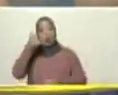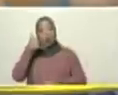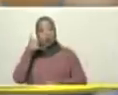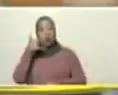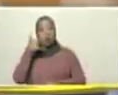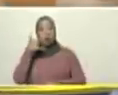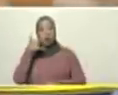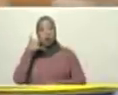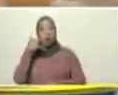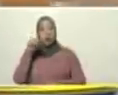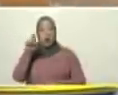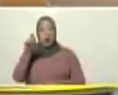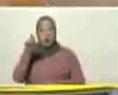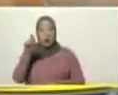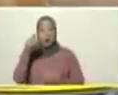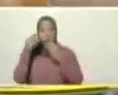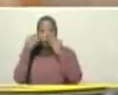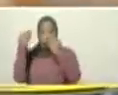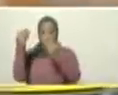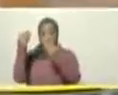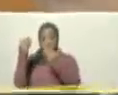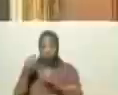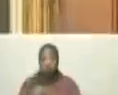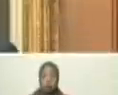Este teléfono